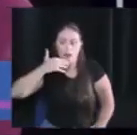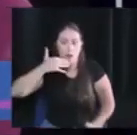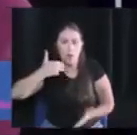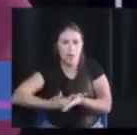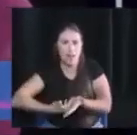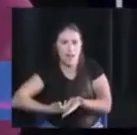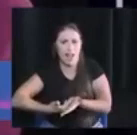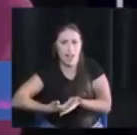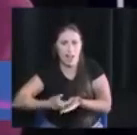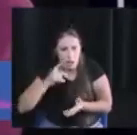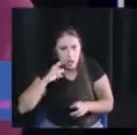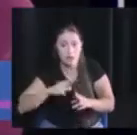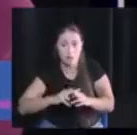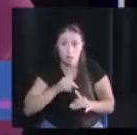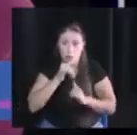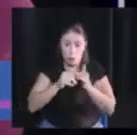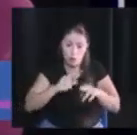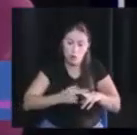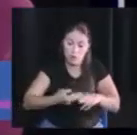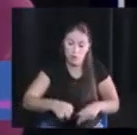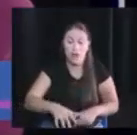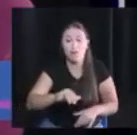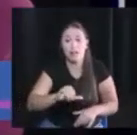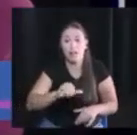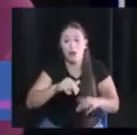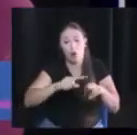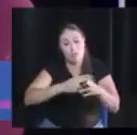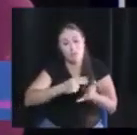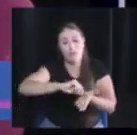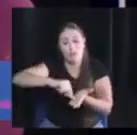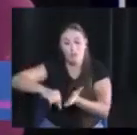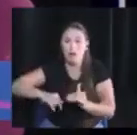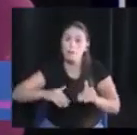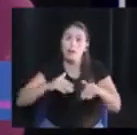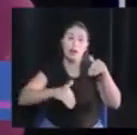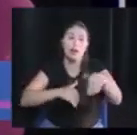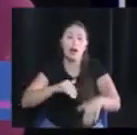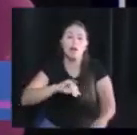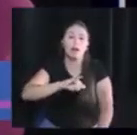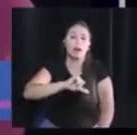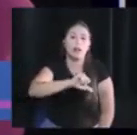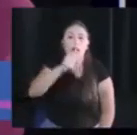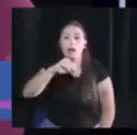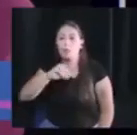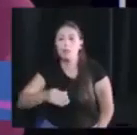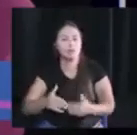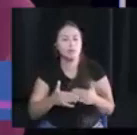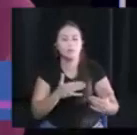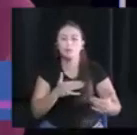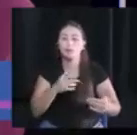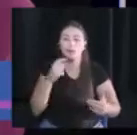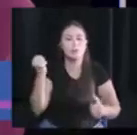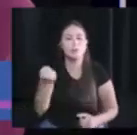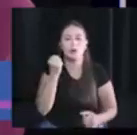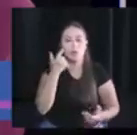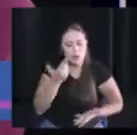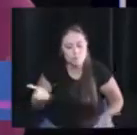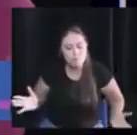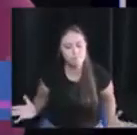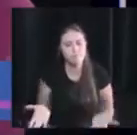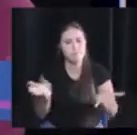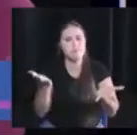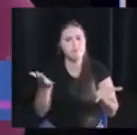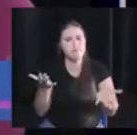creer. Vamos por otra. Ganaremos, perderemos, pero lo que importa es darle para